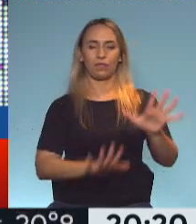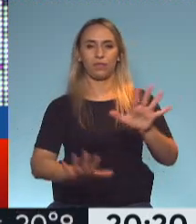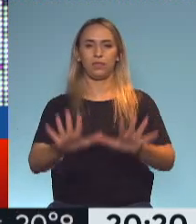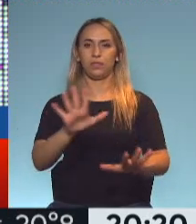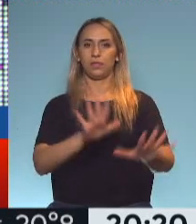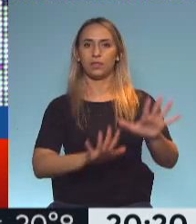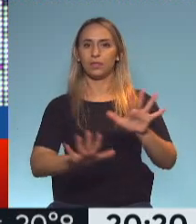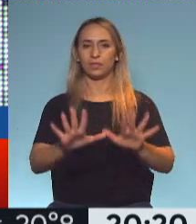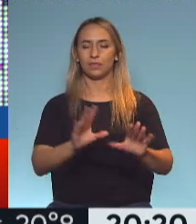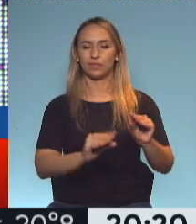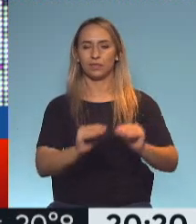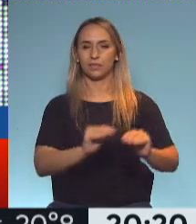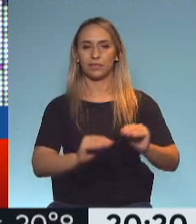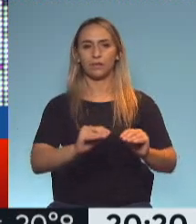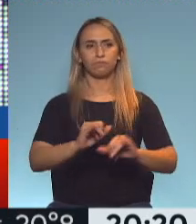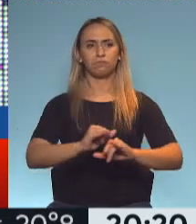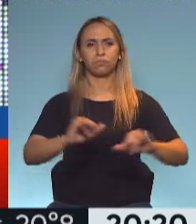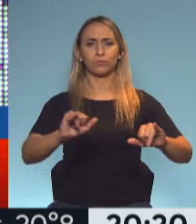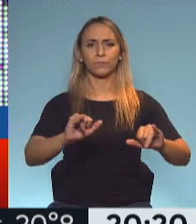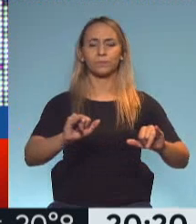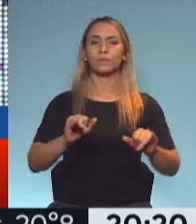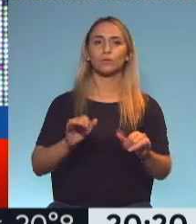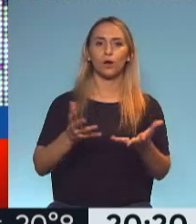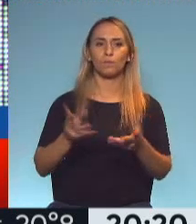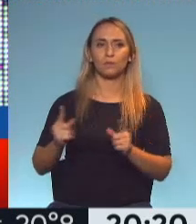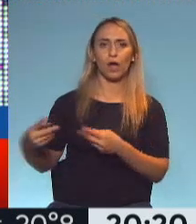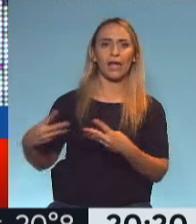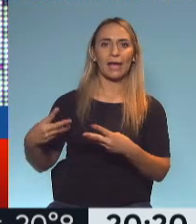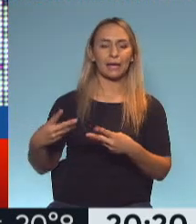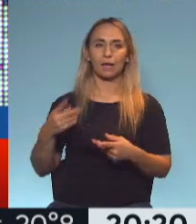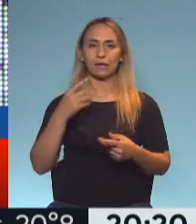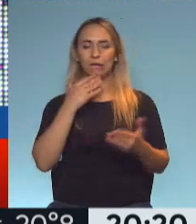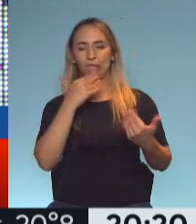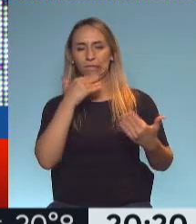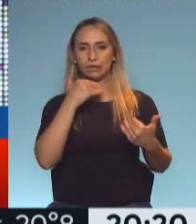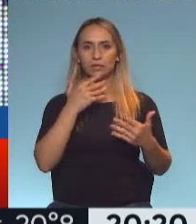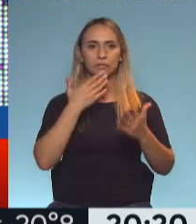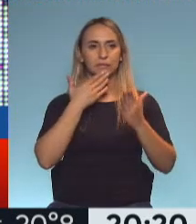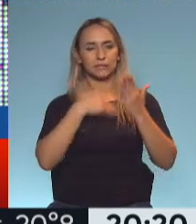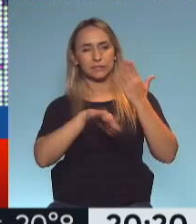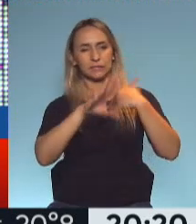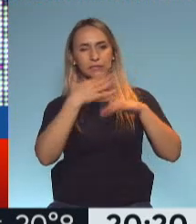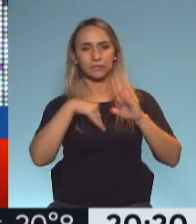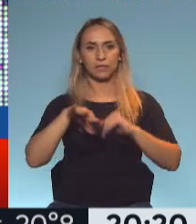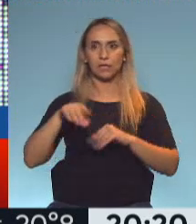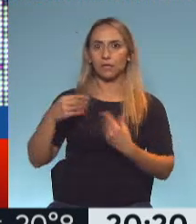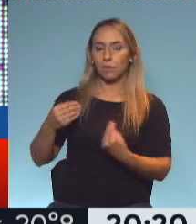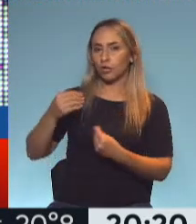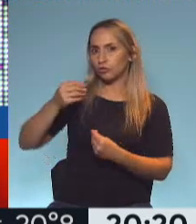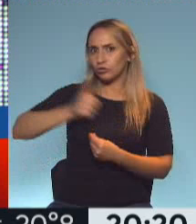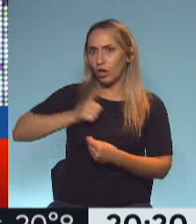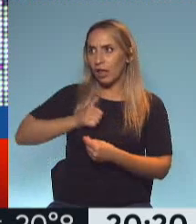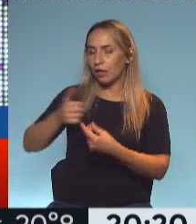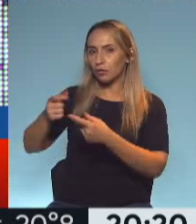forma decir cómo se contaba esa guerra, claro. Cómo contar la guerra, qué hacer con los soldados combatientes que volvían y qué hacer